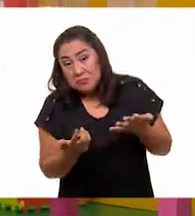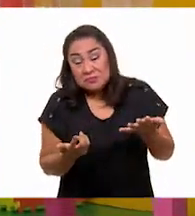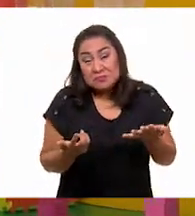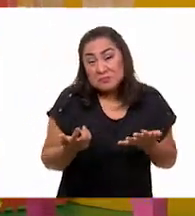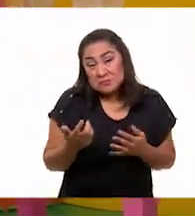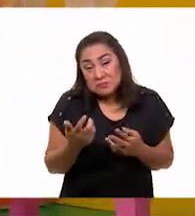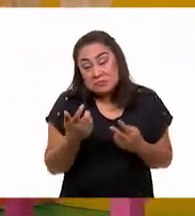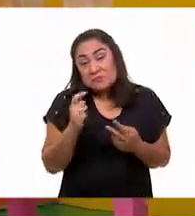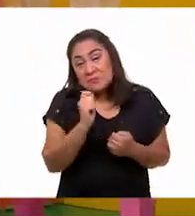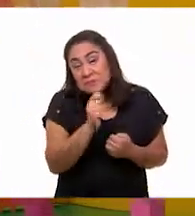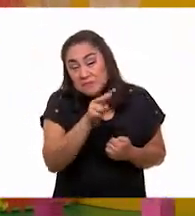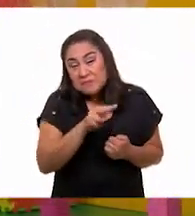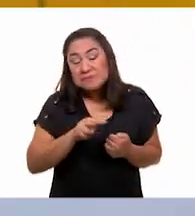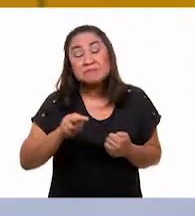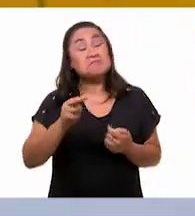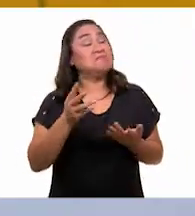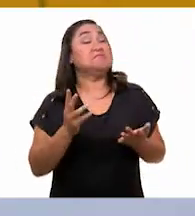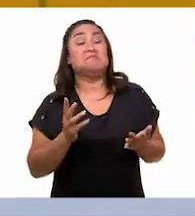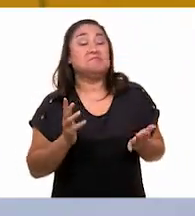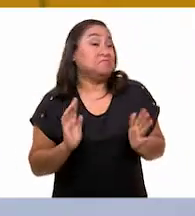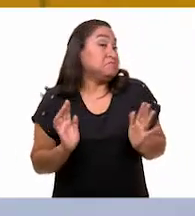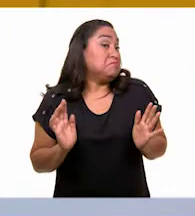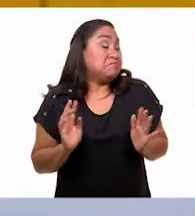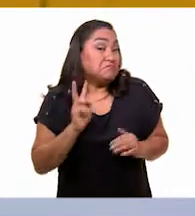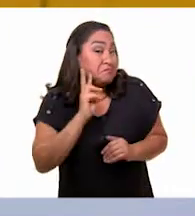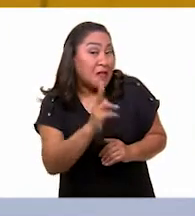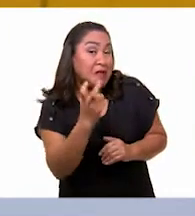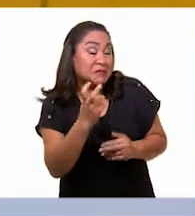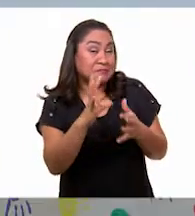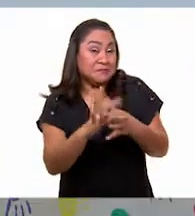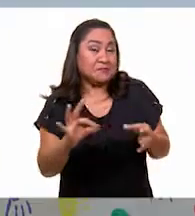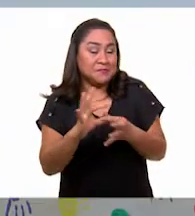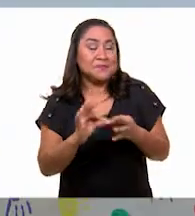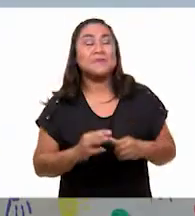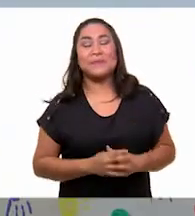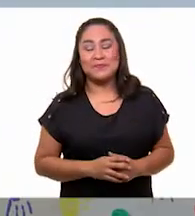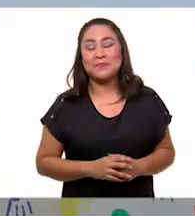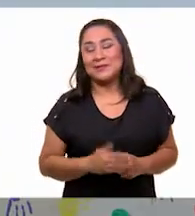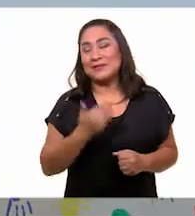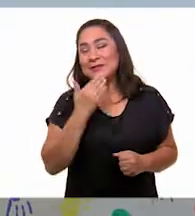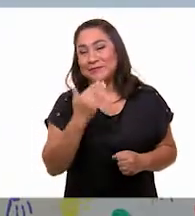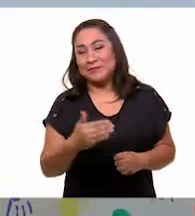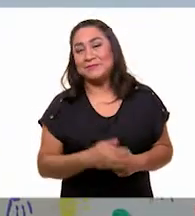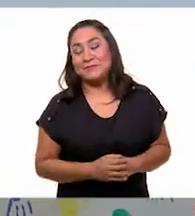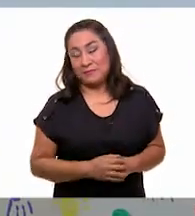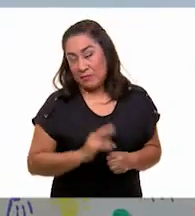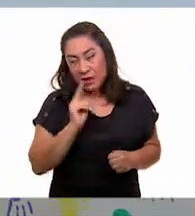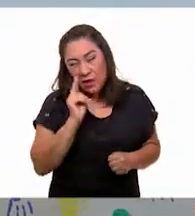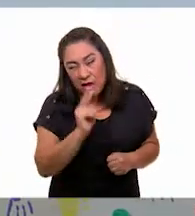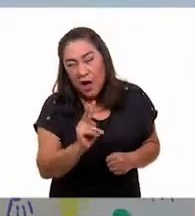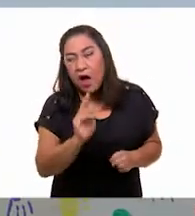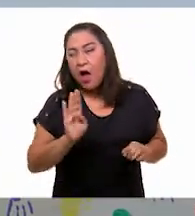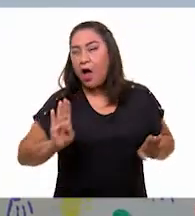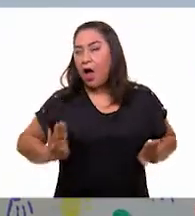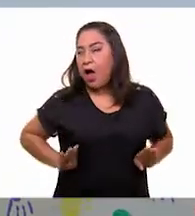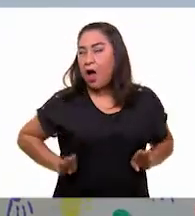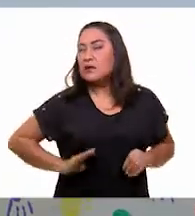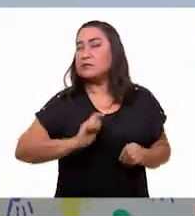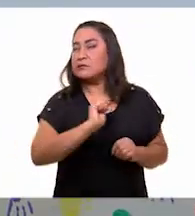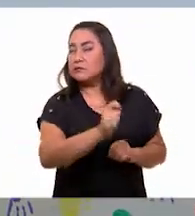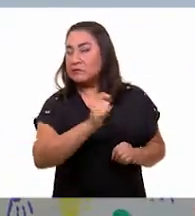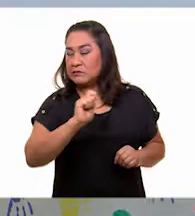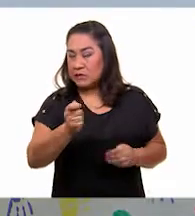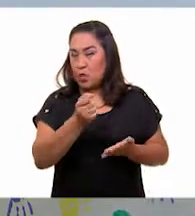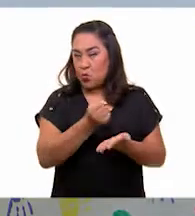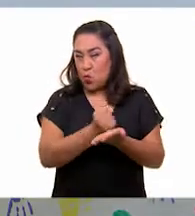pues creo que ya no hay más que resaltar. Excelente. Entonces ya vimos las características que tiene cada una de las